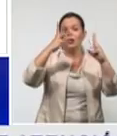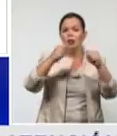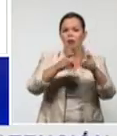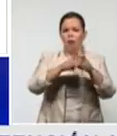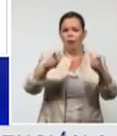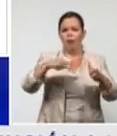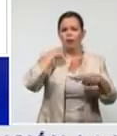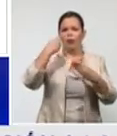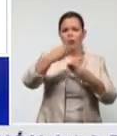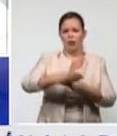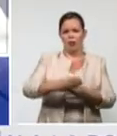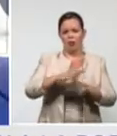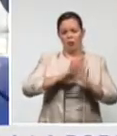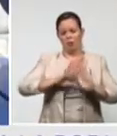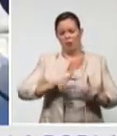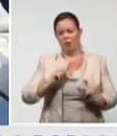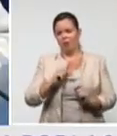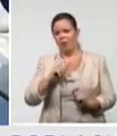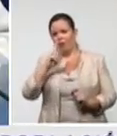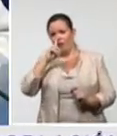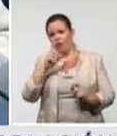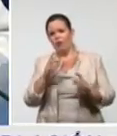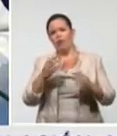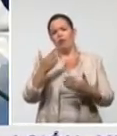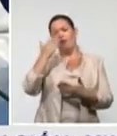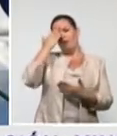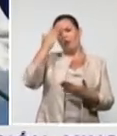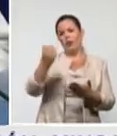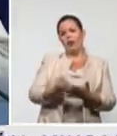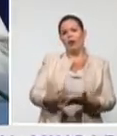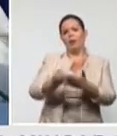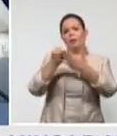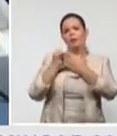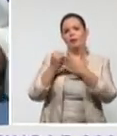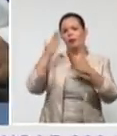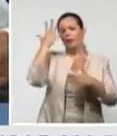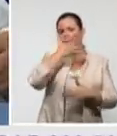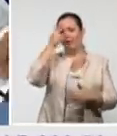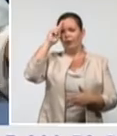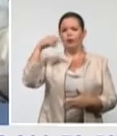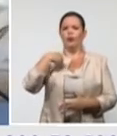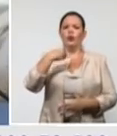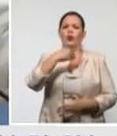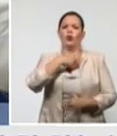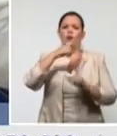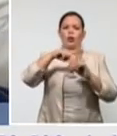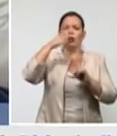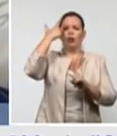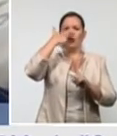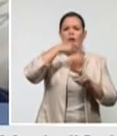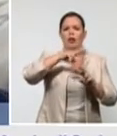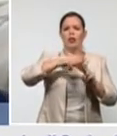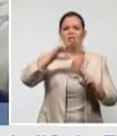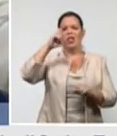último, y con el apoyo brindado por la doctora Thais Cárdenas del Centro de